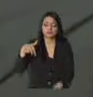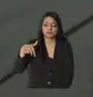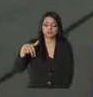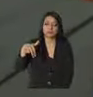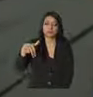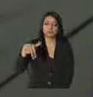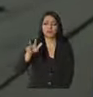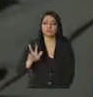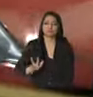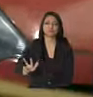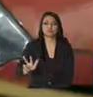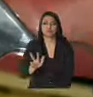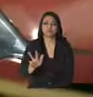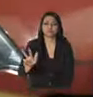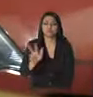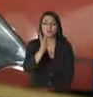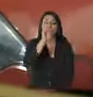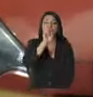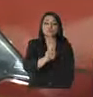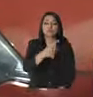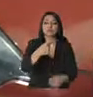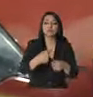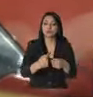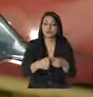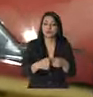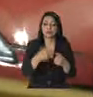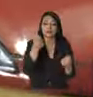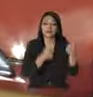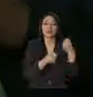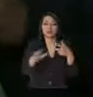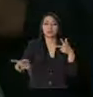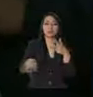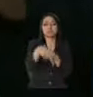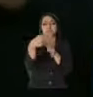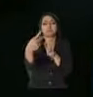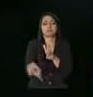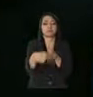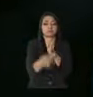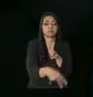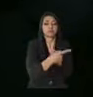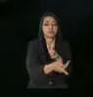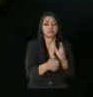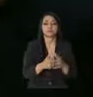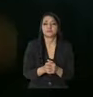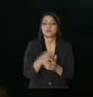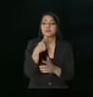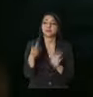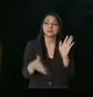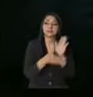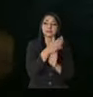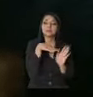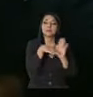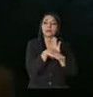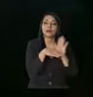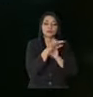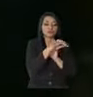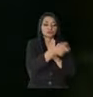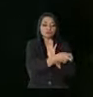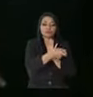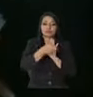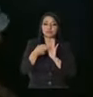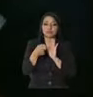Maldonado, al sur de la ciudad, cuando fueron embestidos por un vehículo. Se dirigían al cajero a sacar dinero porque iban a